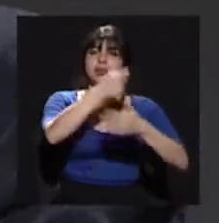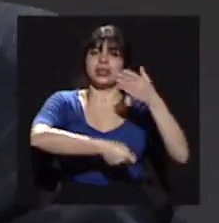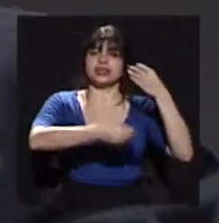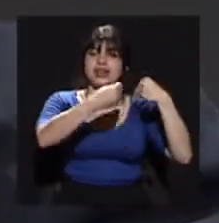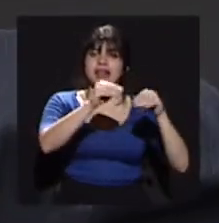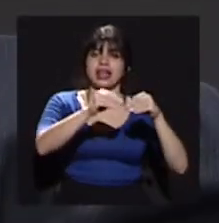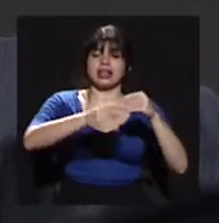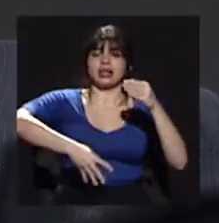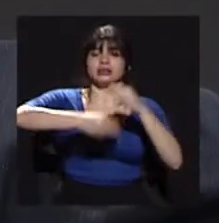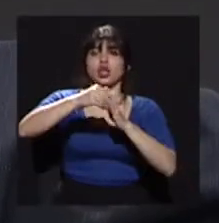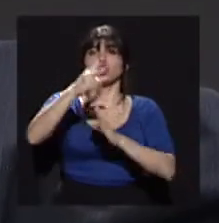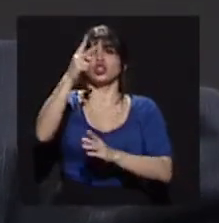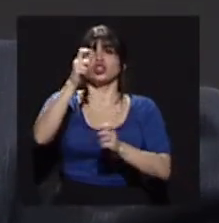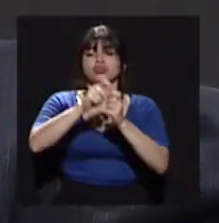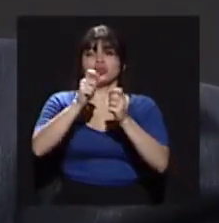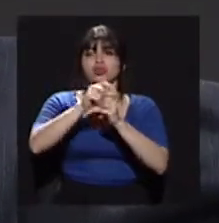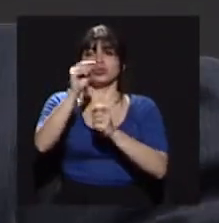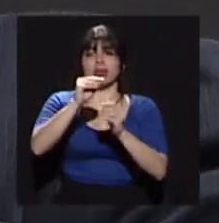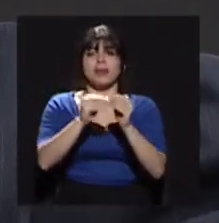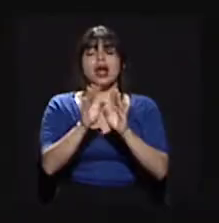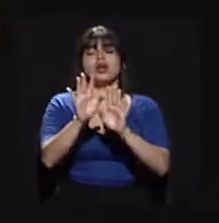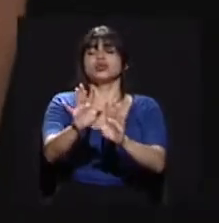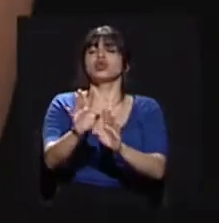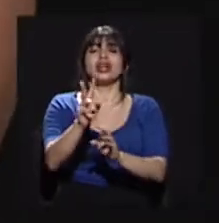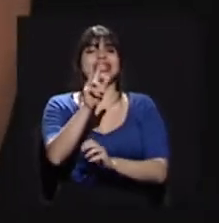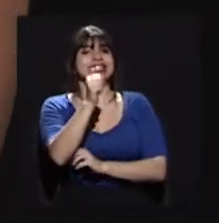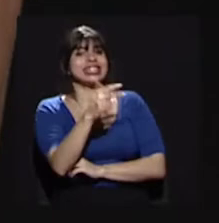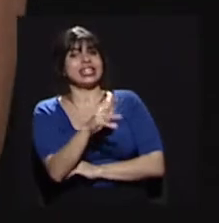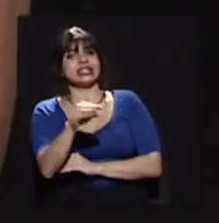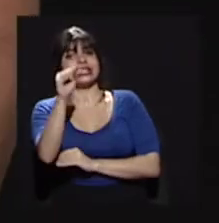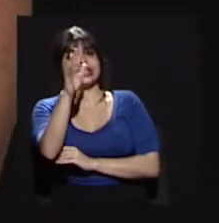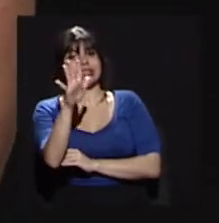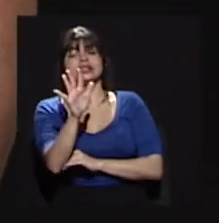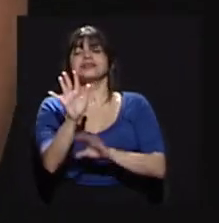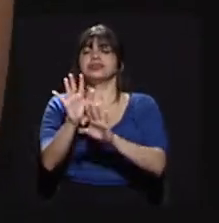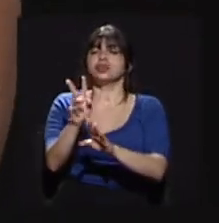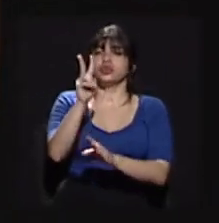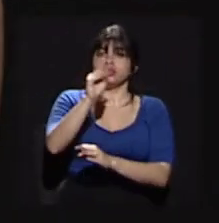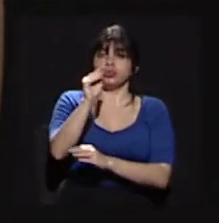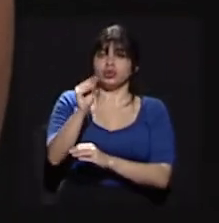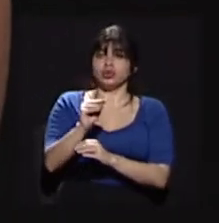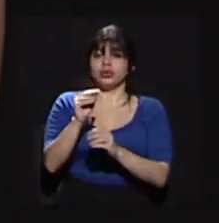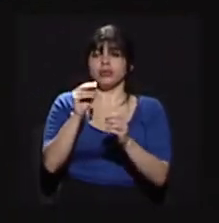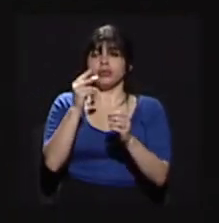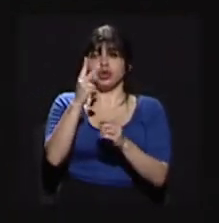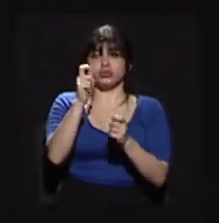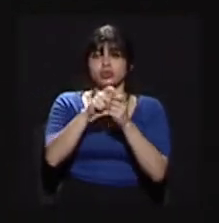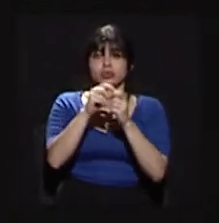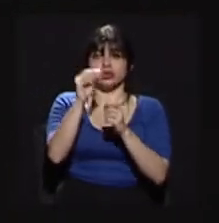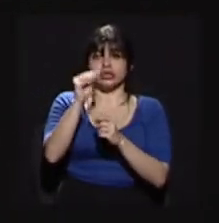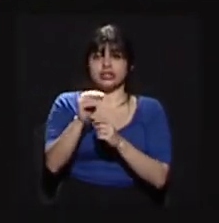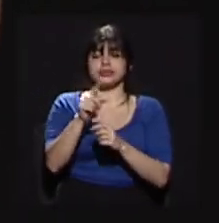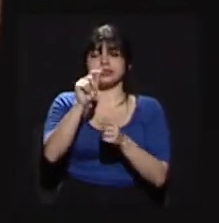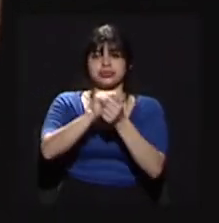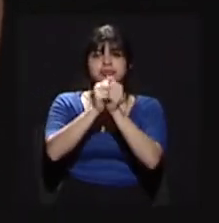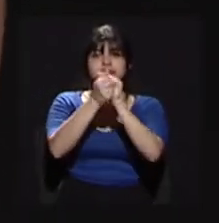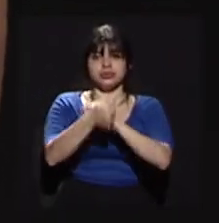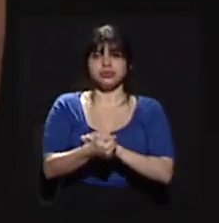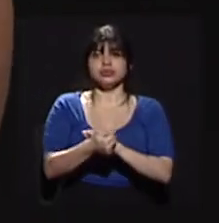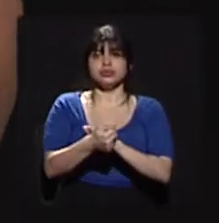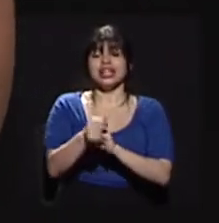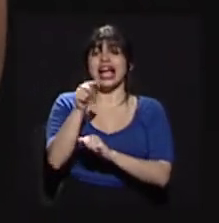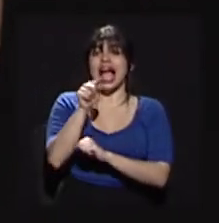metiéndole dos puntos porcentuales al pasar del 13 al 15 los dos puntos porcentuales es efectivamente es una variación y